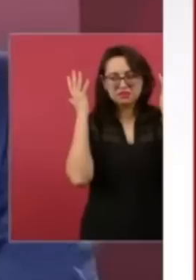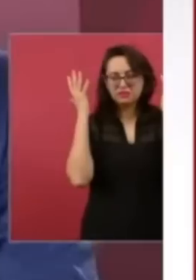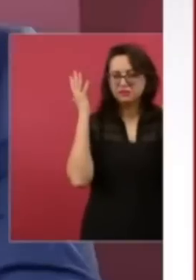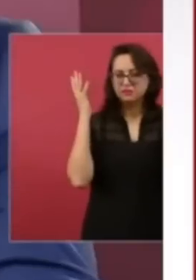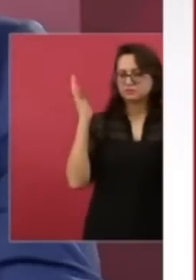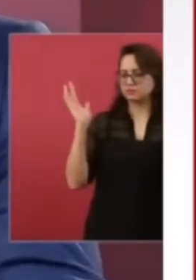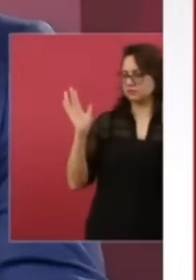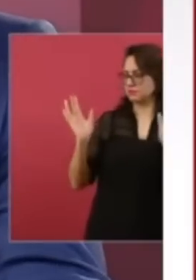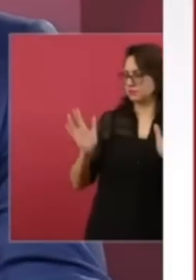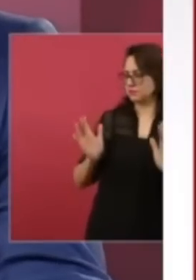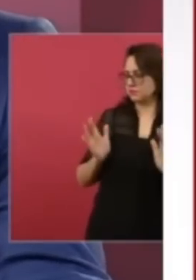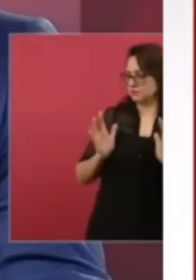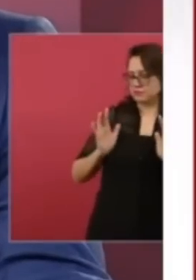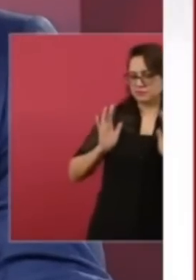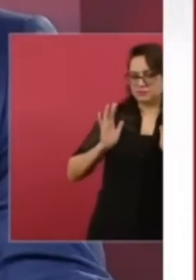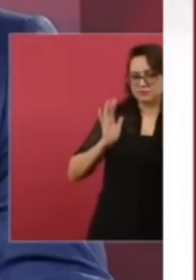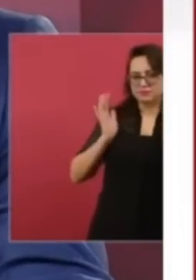se da en otros